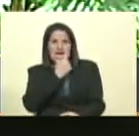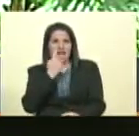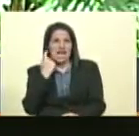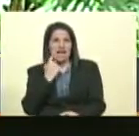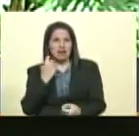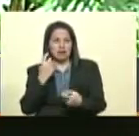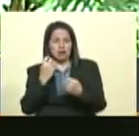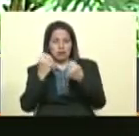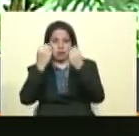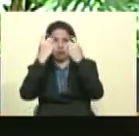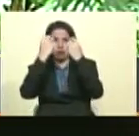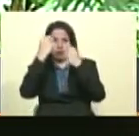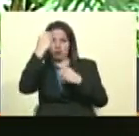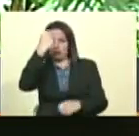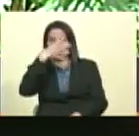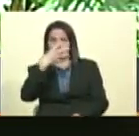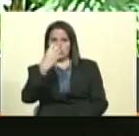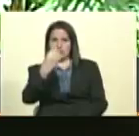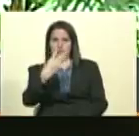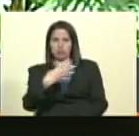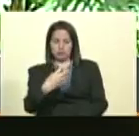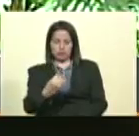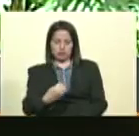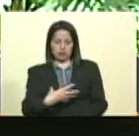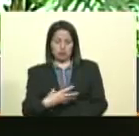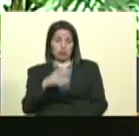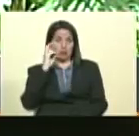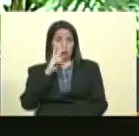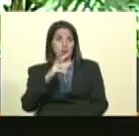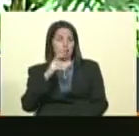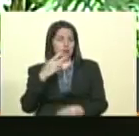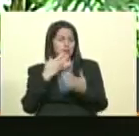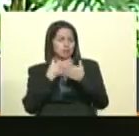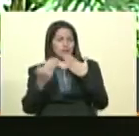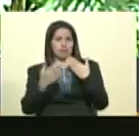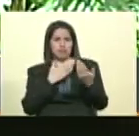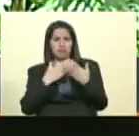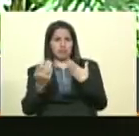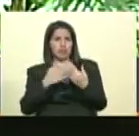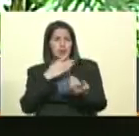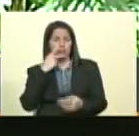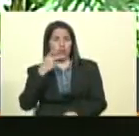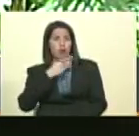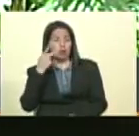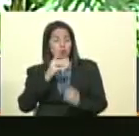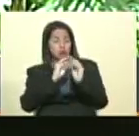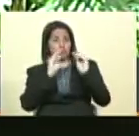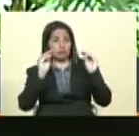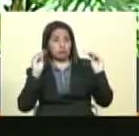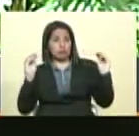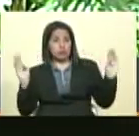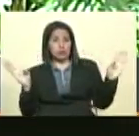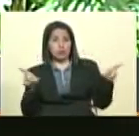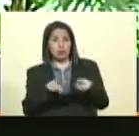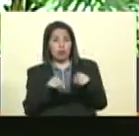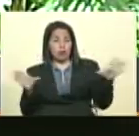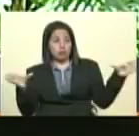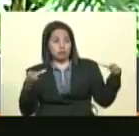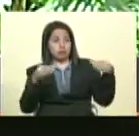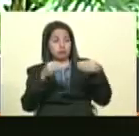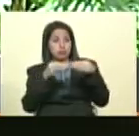nutricionistas, todos estos sectores de diferentes signos políticos fueron convocados y se adhirieron a